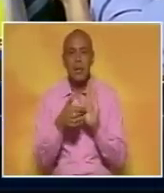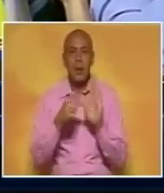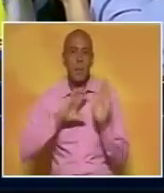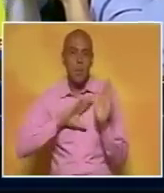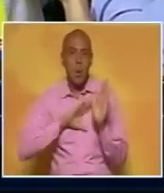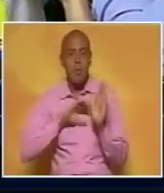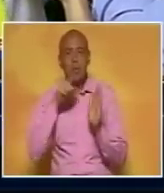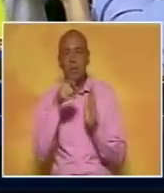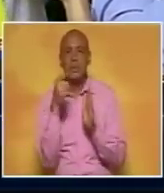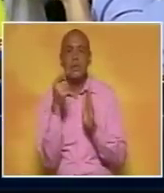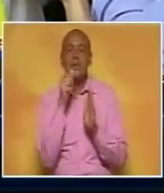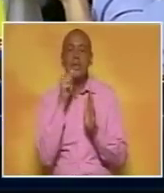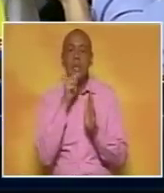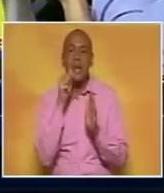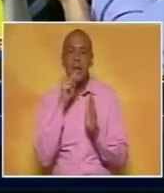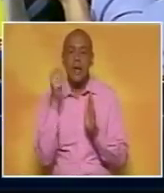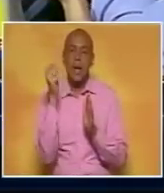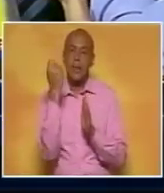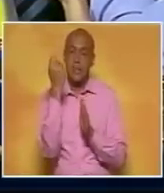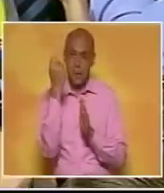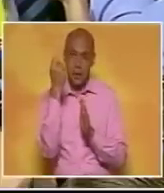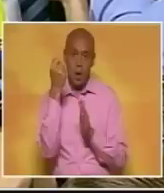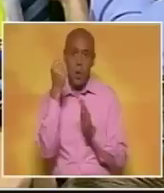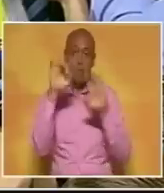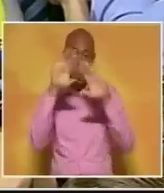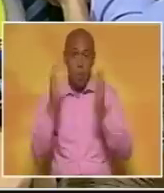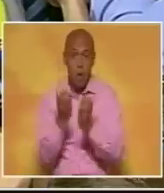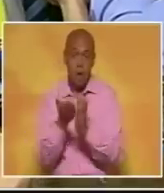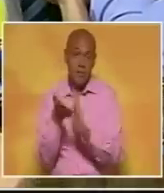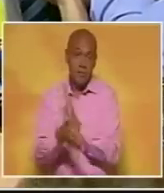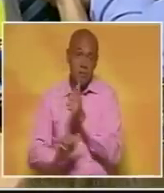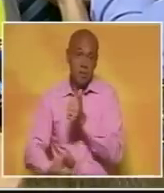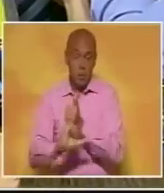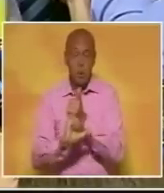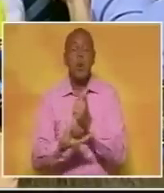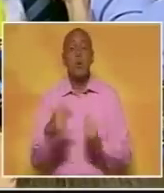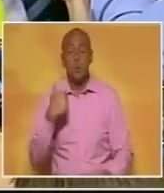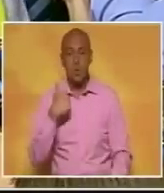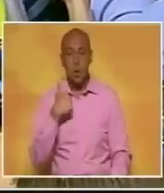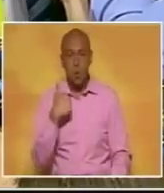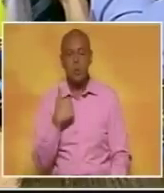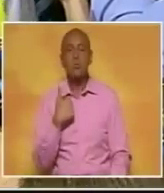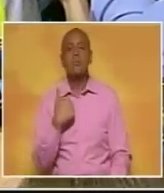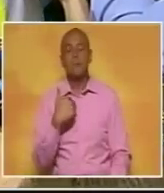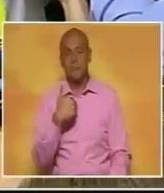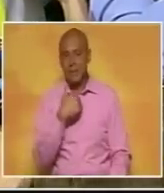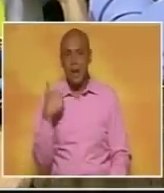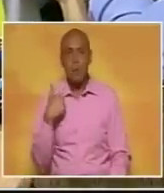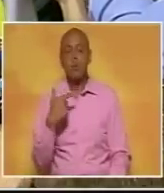por el Fondo Monetario Internacional. Nosotros queremos que este Parlamento rechace en